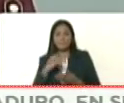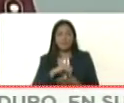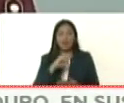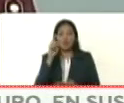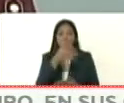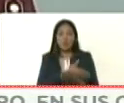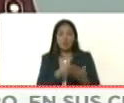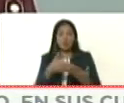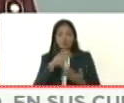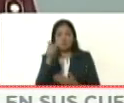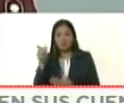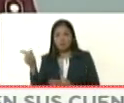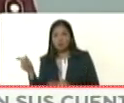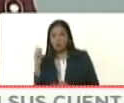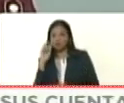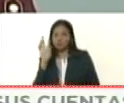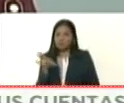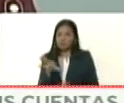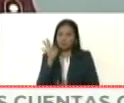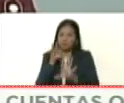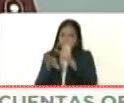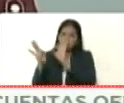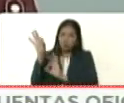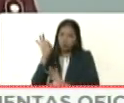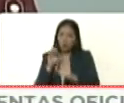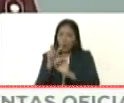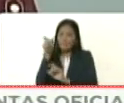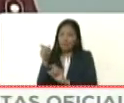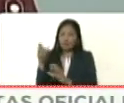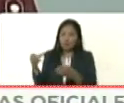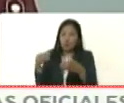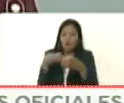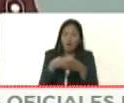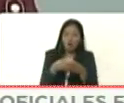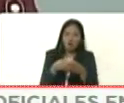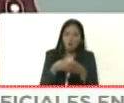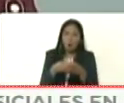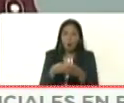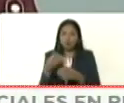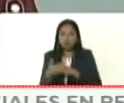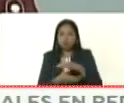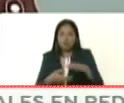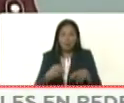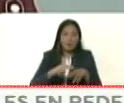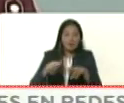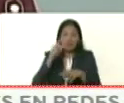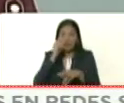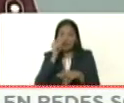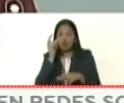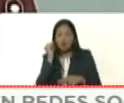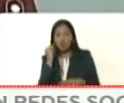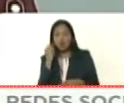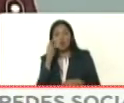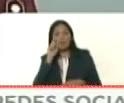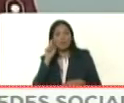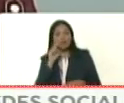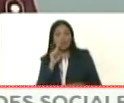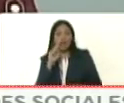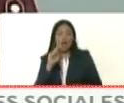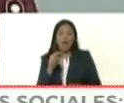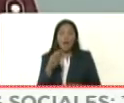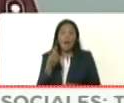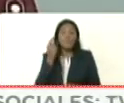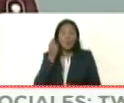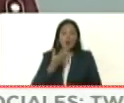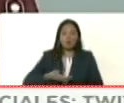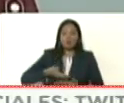presidente, y hemos identificado aquellas personas de grupos vulnerables, niños, niñas, niñas embarazadas, mujeres que amamantan y adultos y